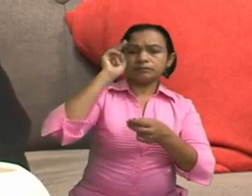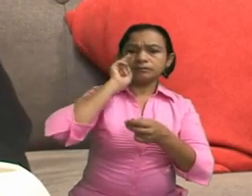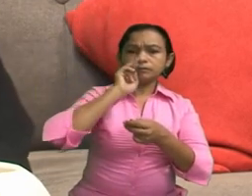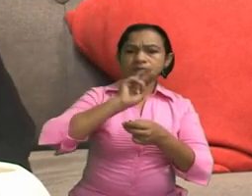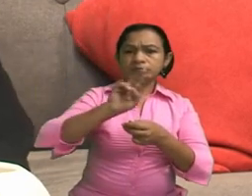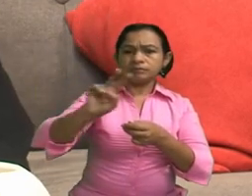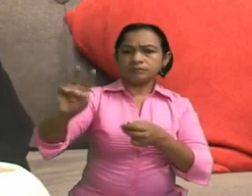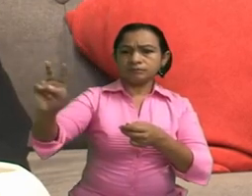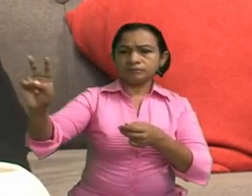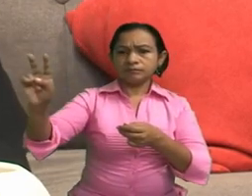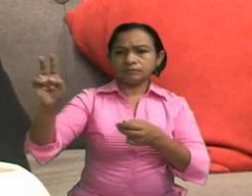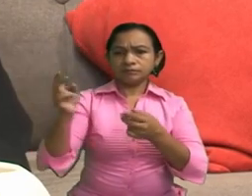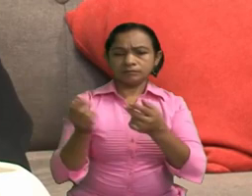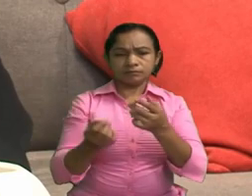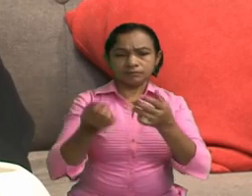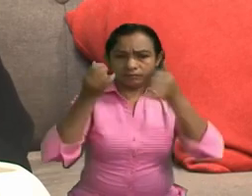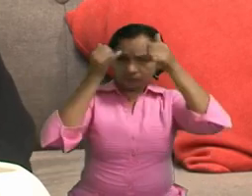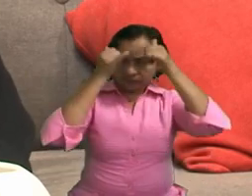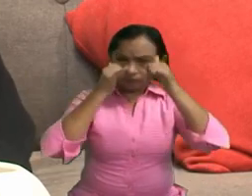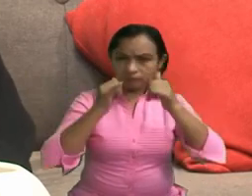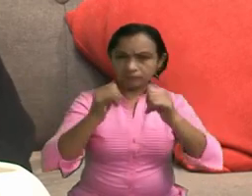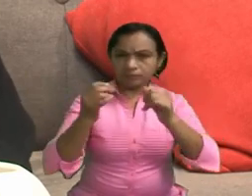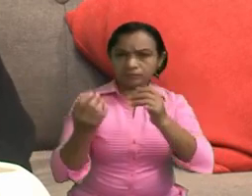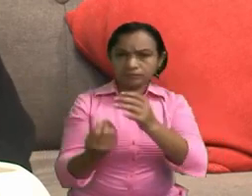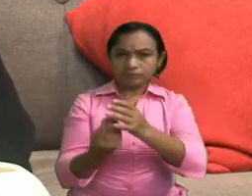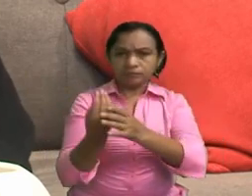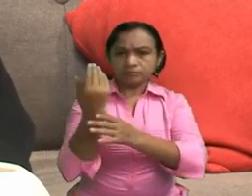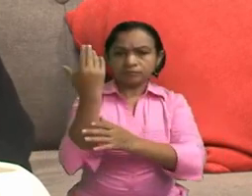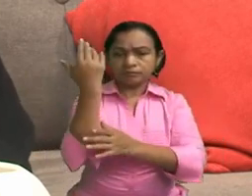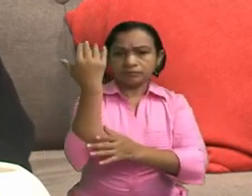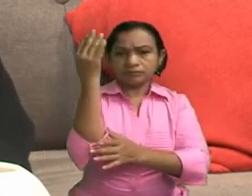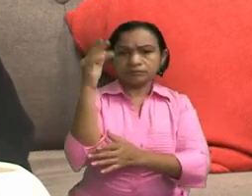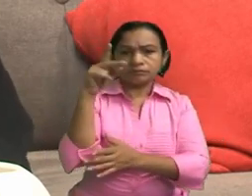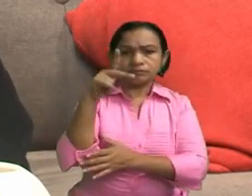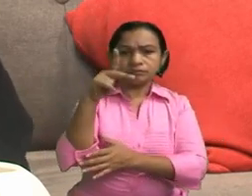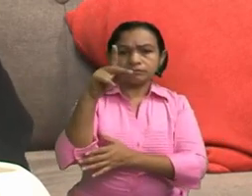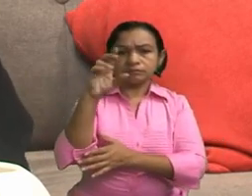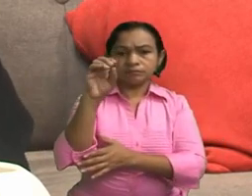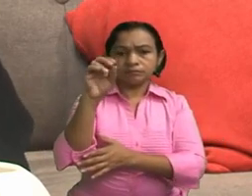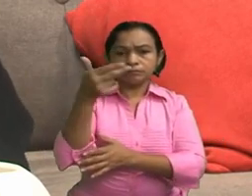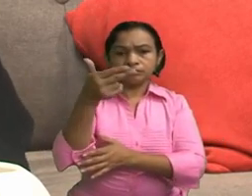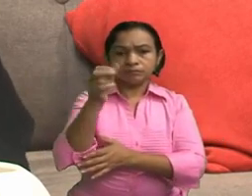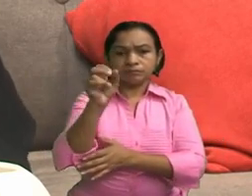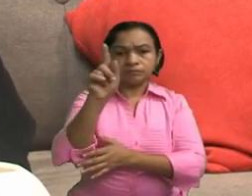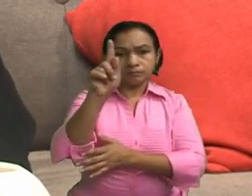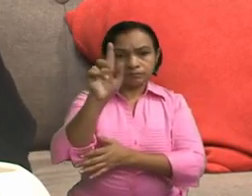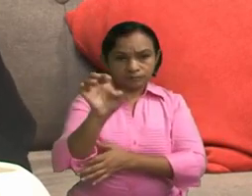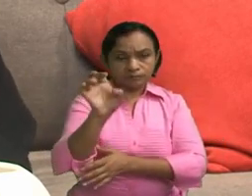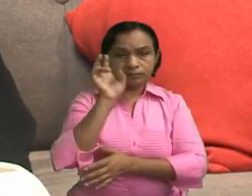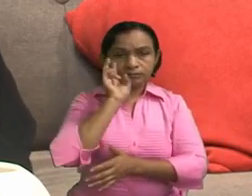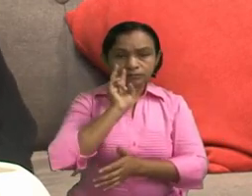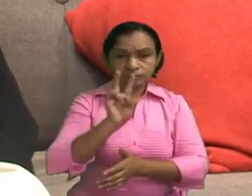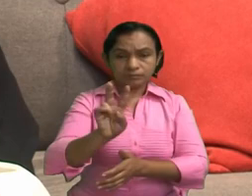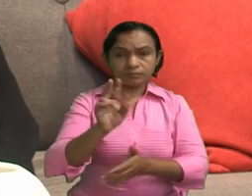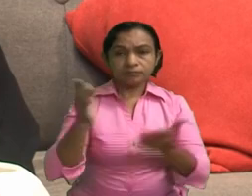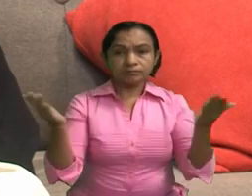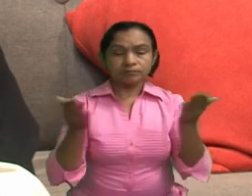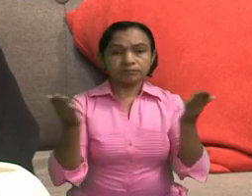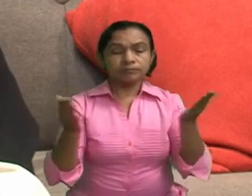todas las cercas de los ganaderos, ellos acostumbran el pochote. Entonces, esa es solo una muestra